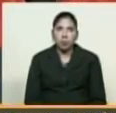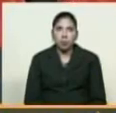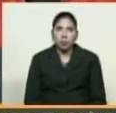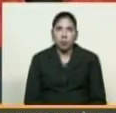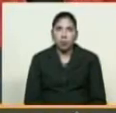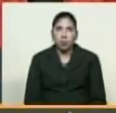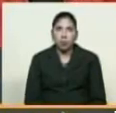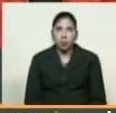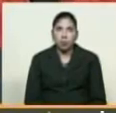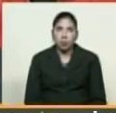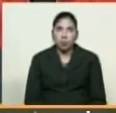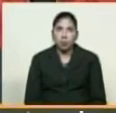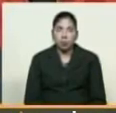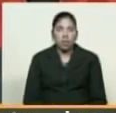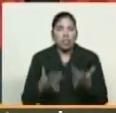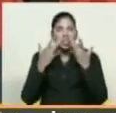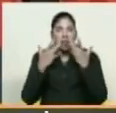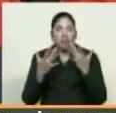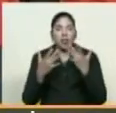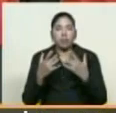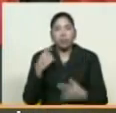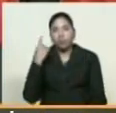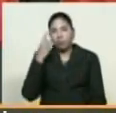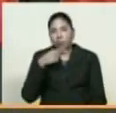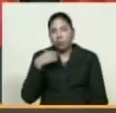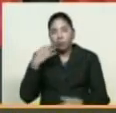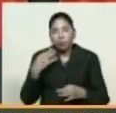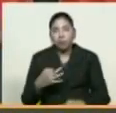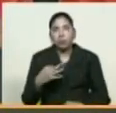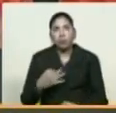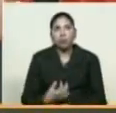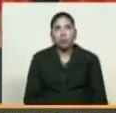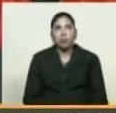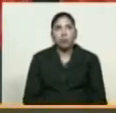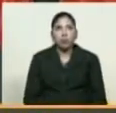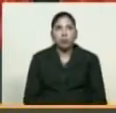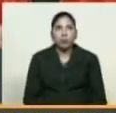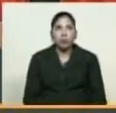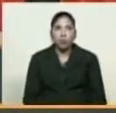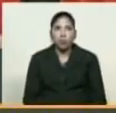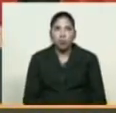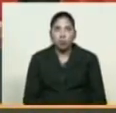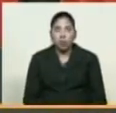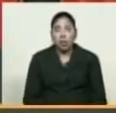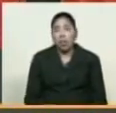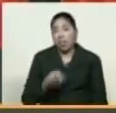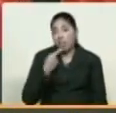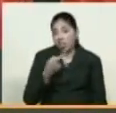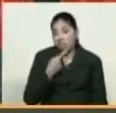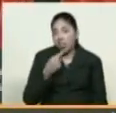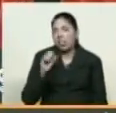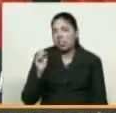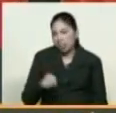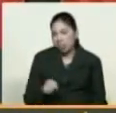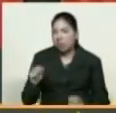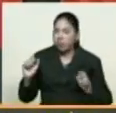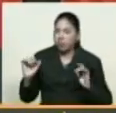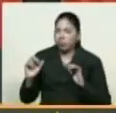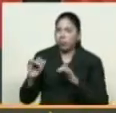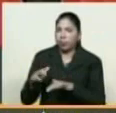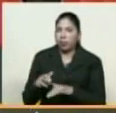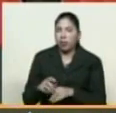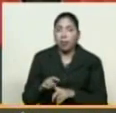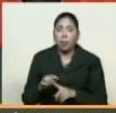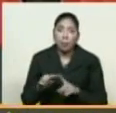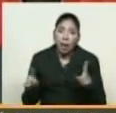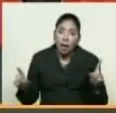se convierten y se ve la verdadera cara. No pudieron reunir el fin de semana los adecos. Dicen ellos que lo reunieron. De todas maneras, el CNE es el órgano